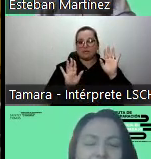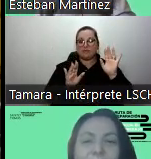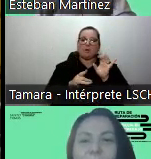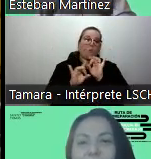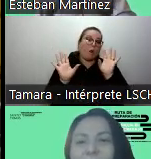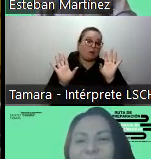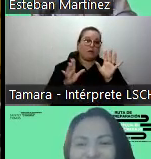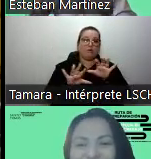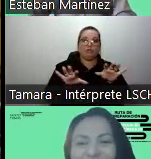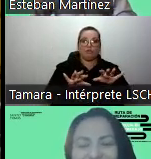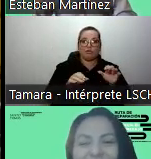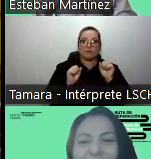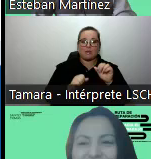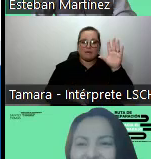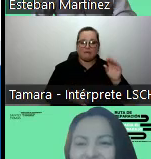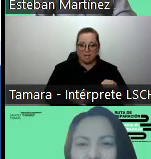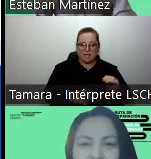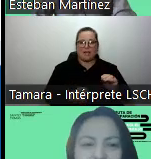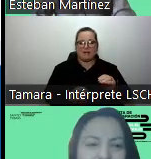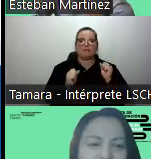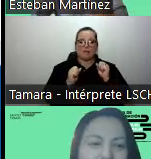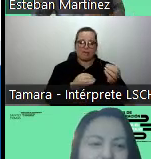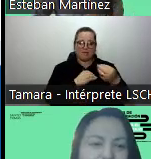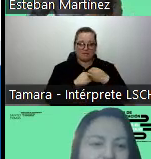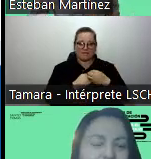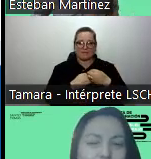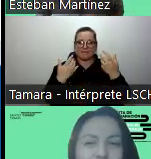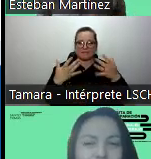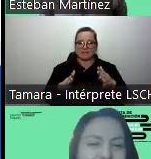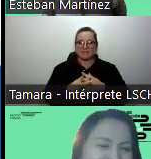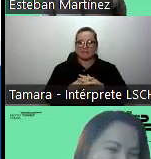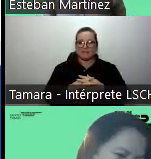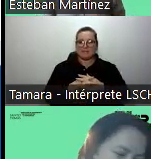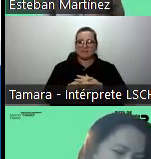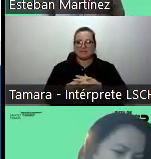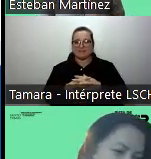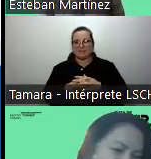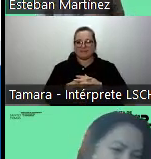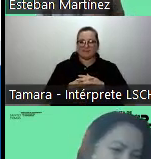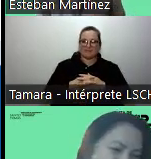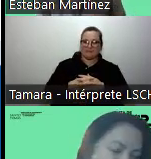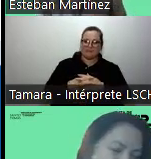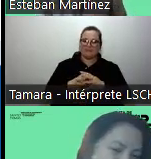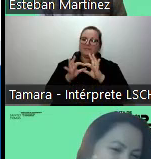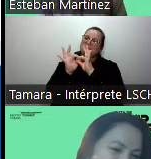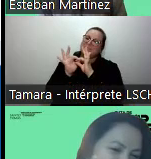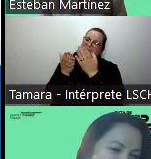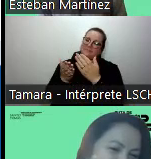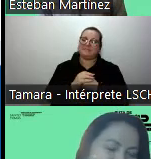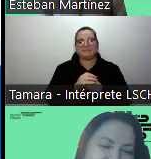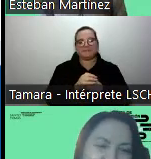cosa ahí nos pueden avisar miren un honor poder estar Muchas